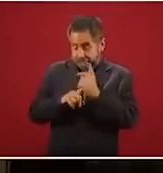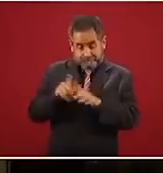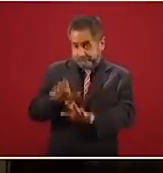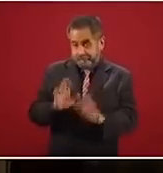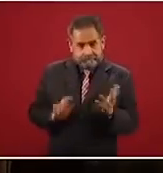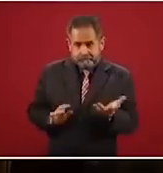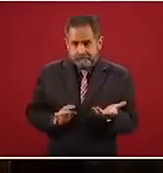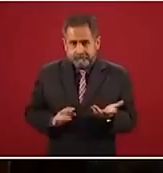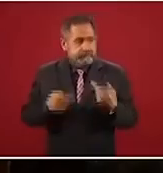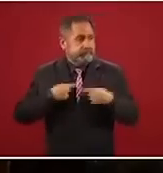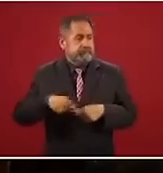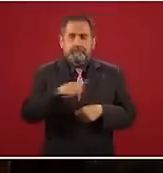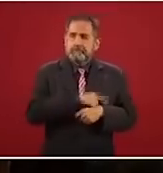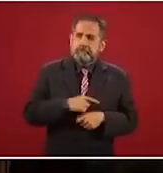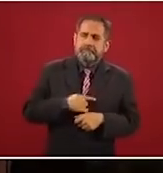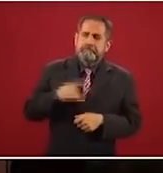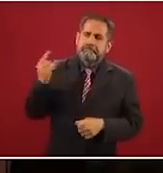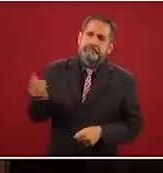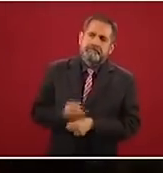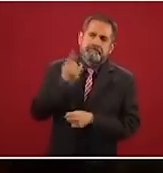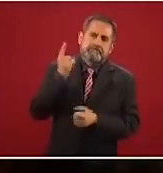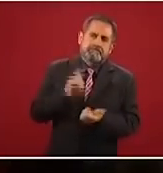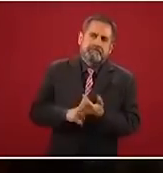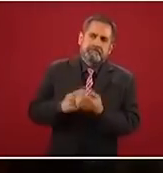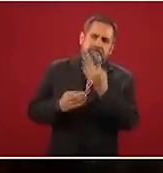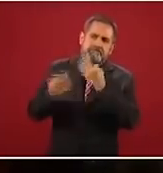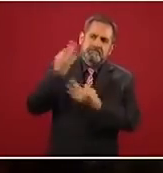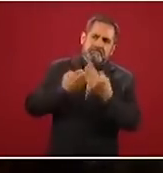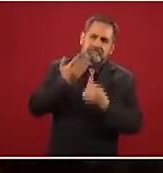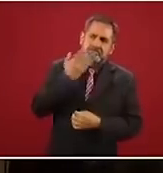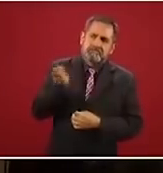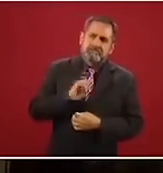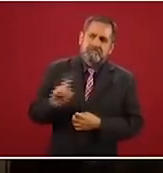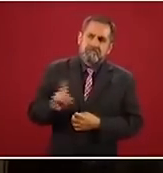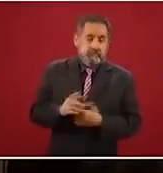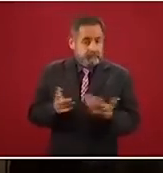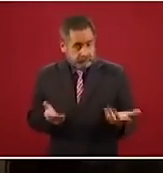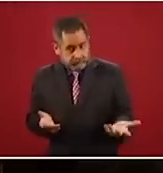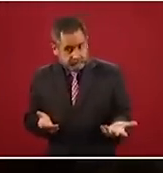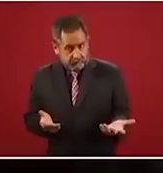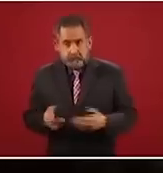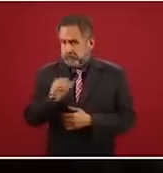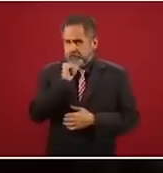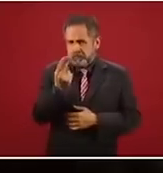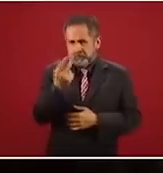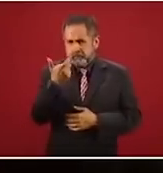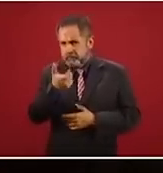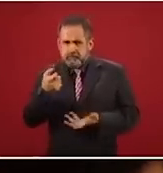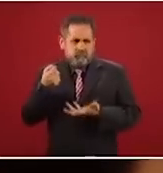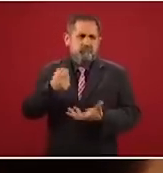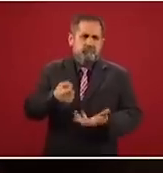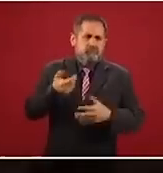en los ciudadanos hasta desilusión. Es un aspecto, desde mi punto de vista, que no se necesita dinero ni